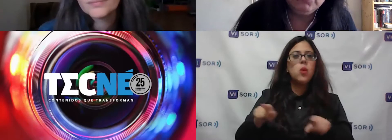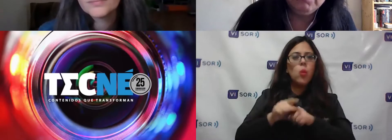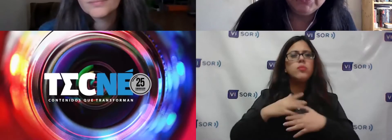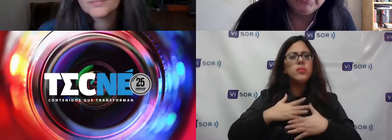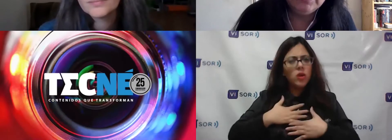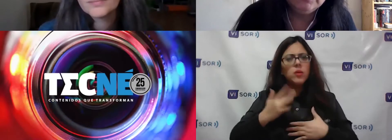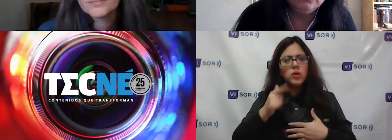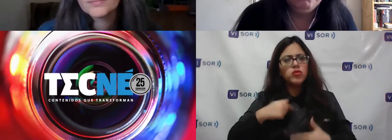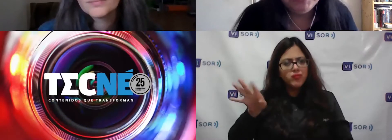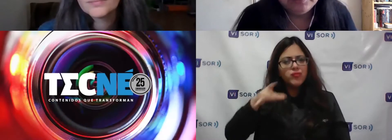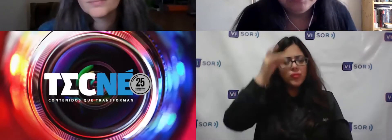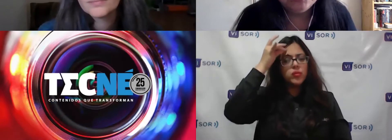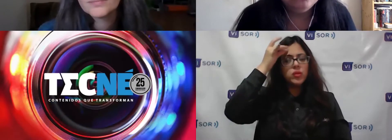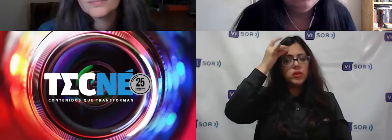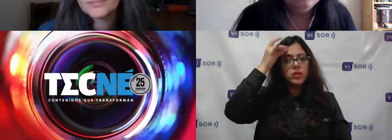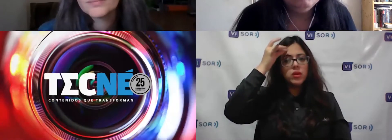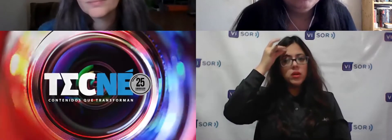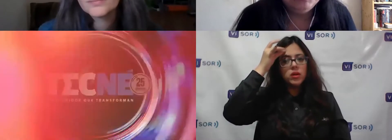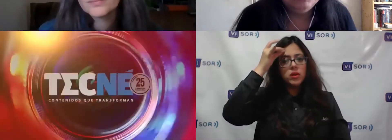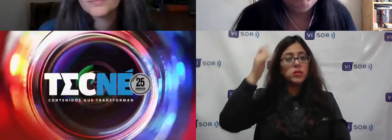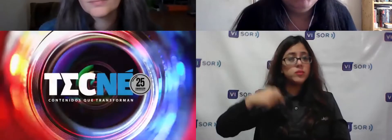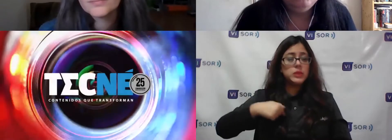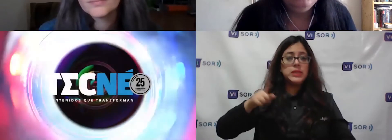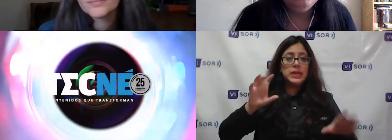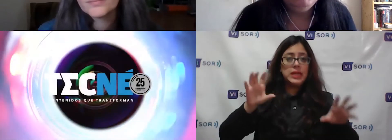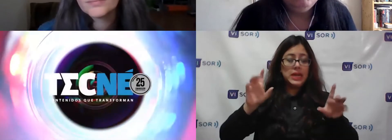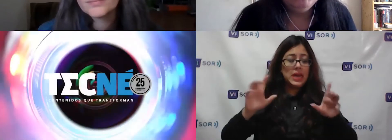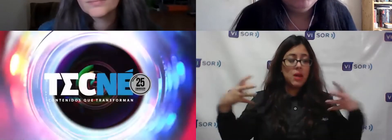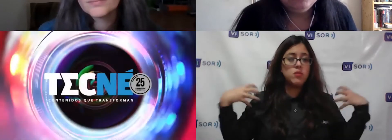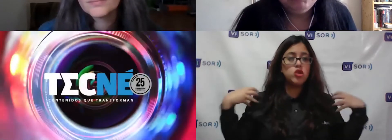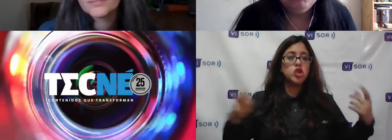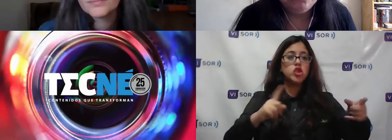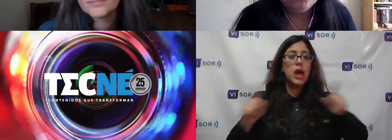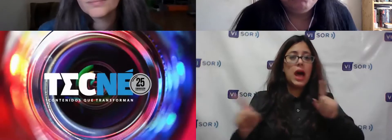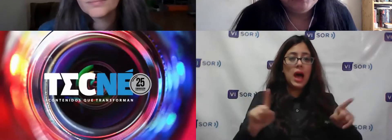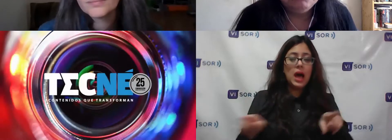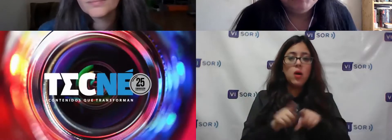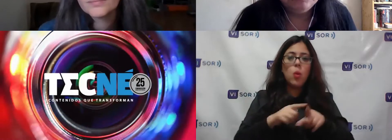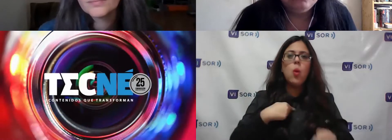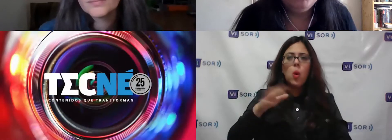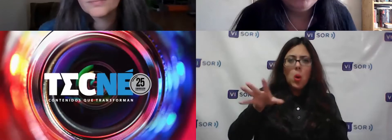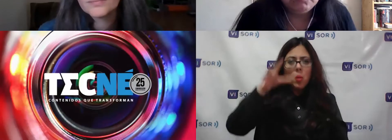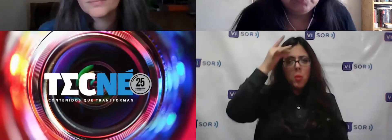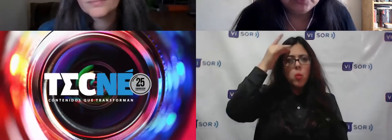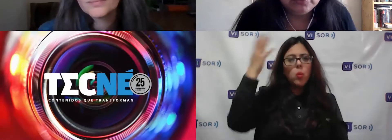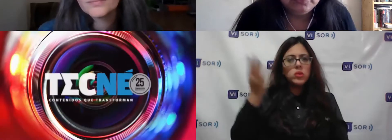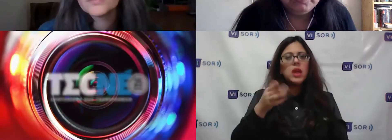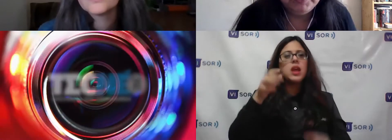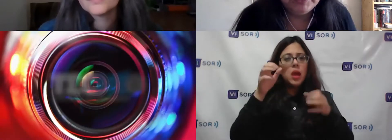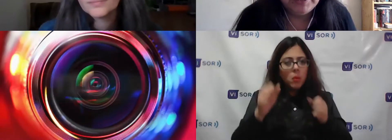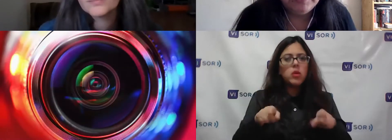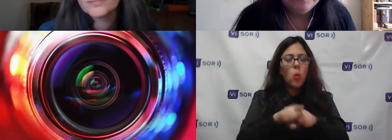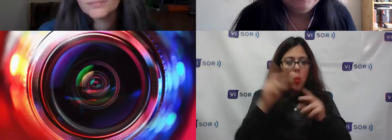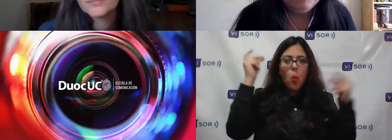cuenta alguna manera como venía la dirección de dirigir primero me di cuenta del camino de la producción podría también crear mucho no